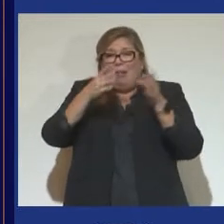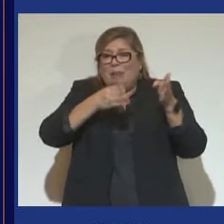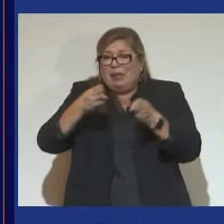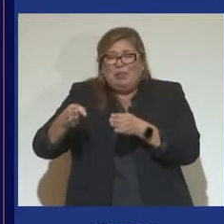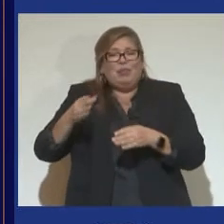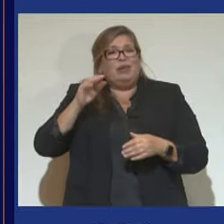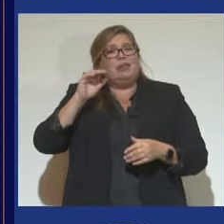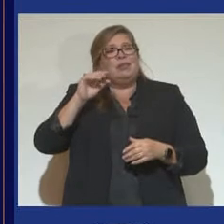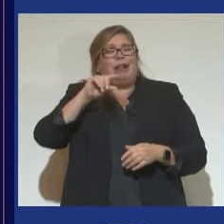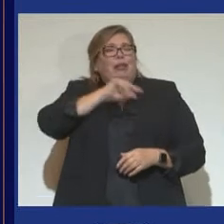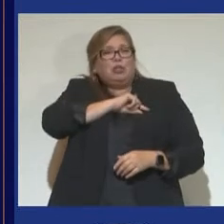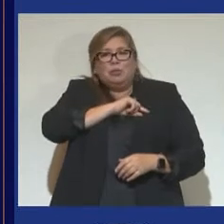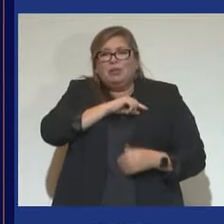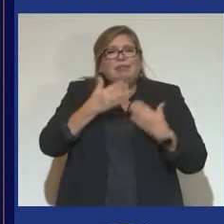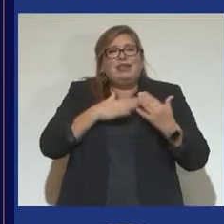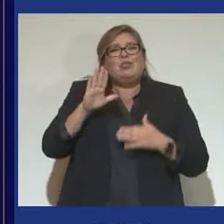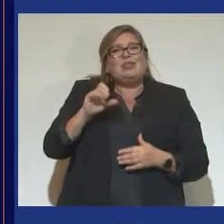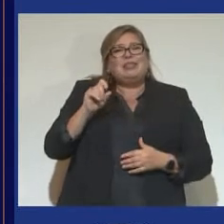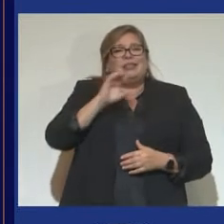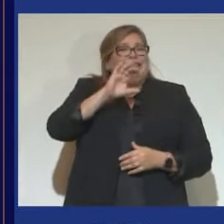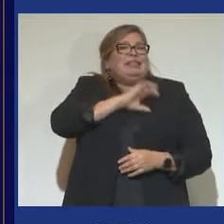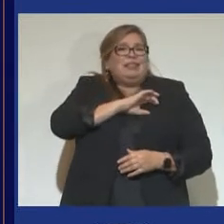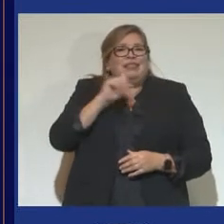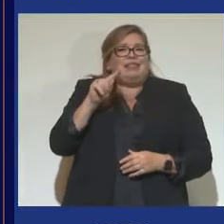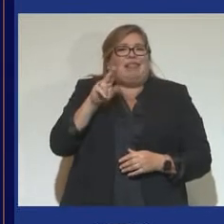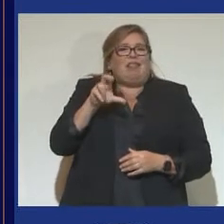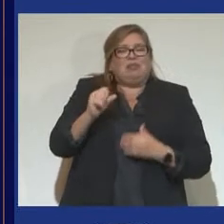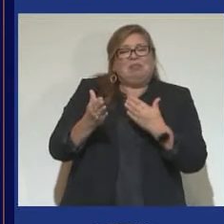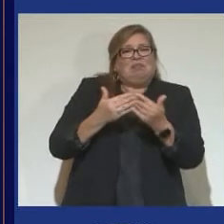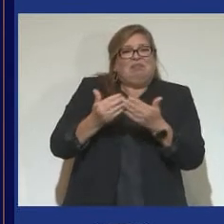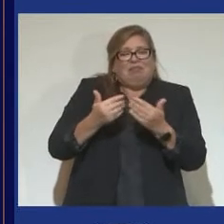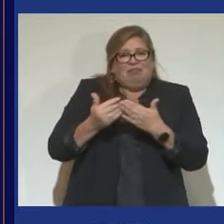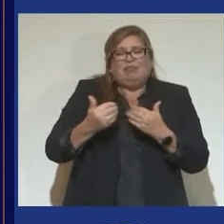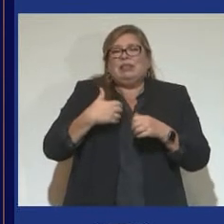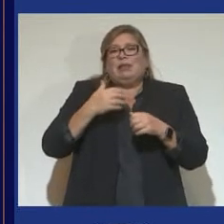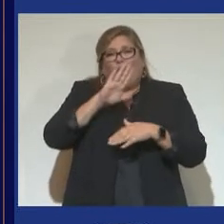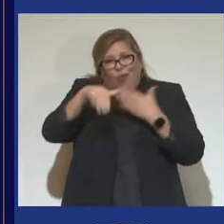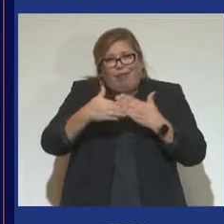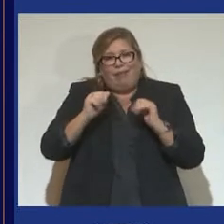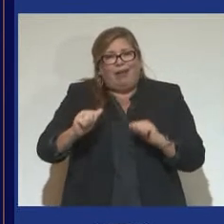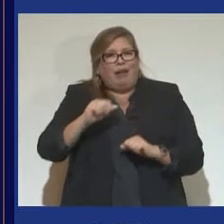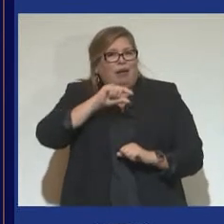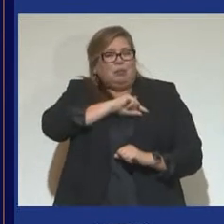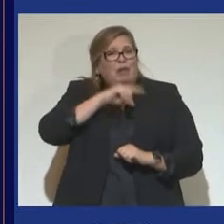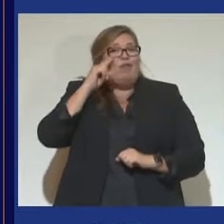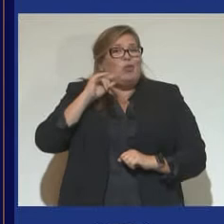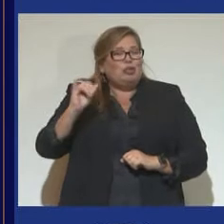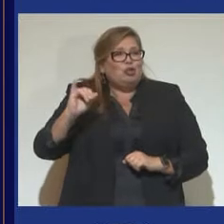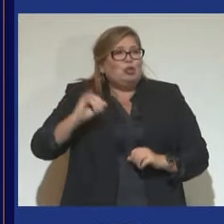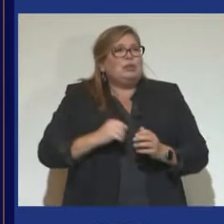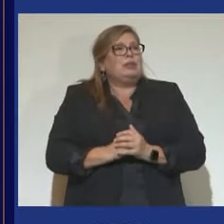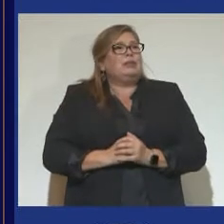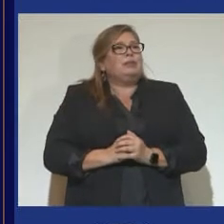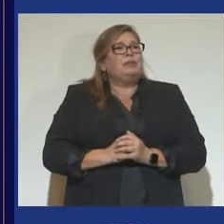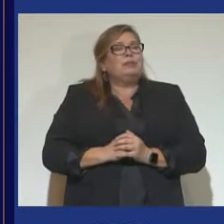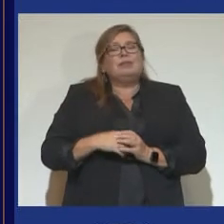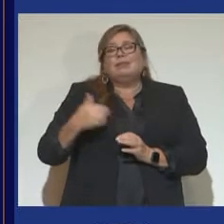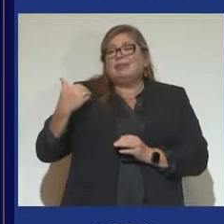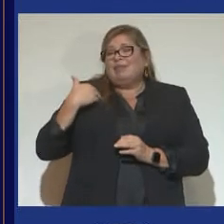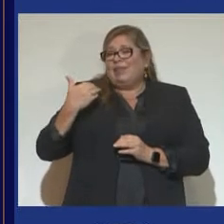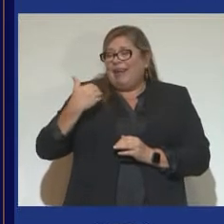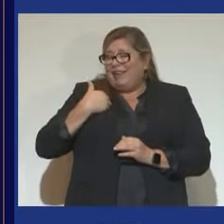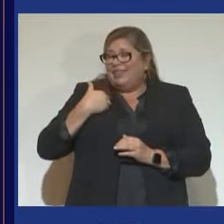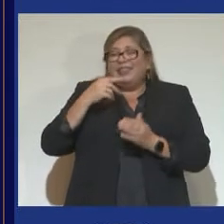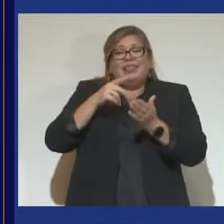sin importar su estatus hasta los 26 años de edad creamos una comisión la noción de cambiar el sistema de